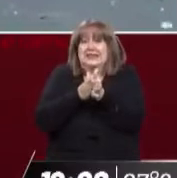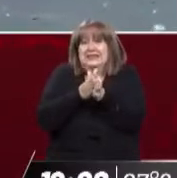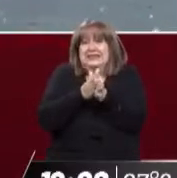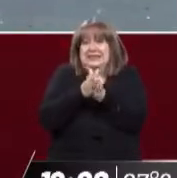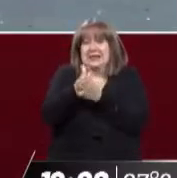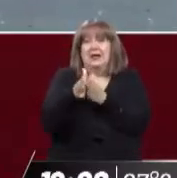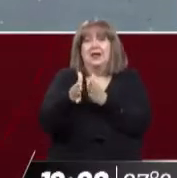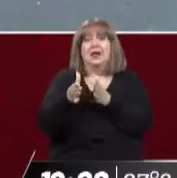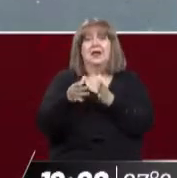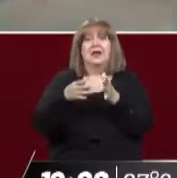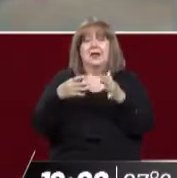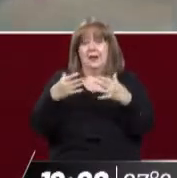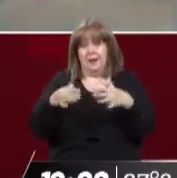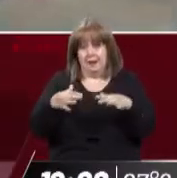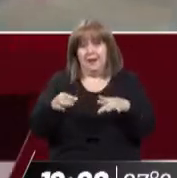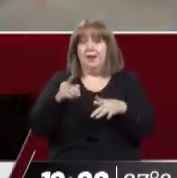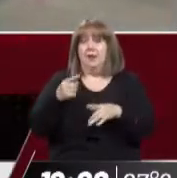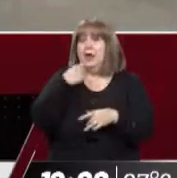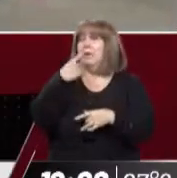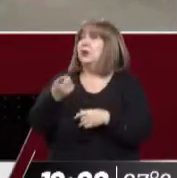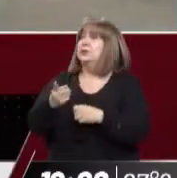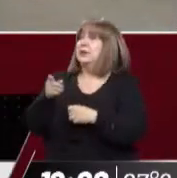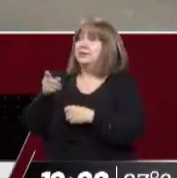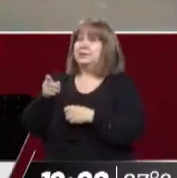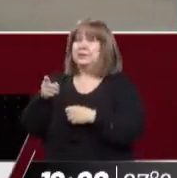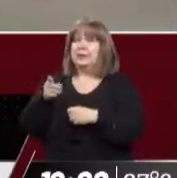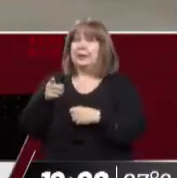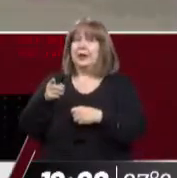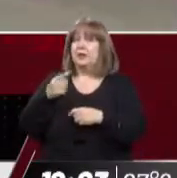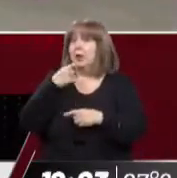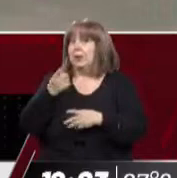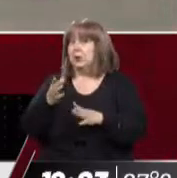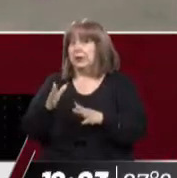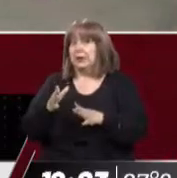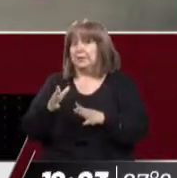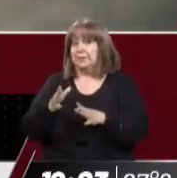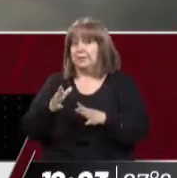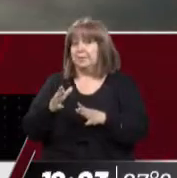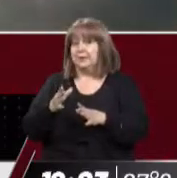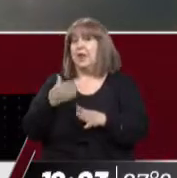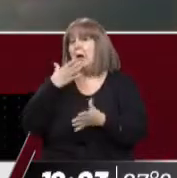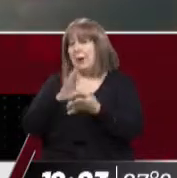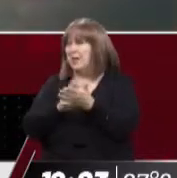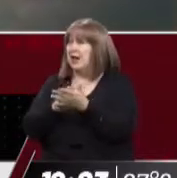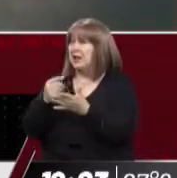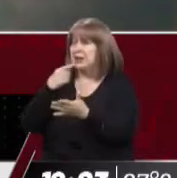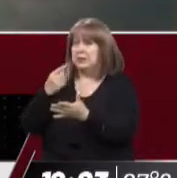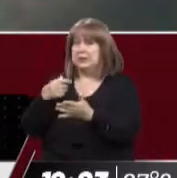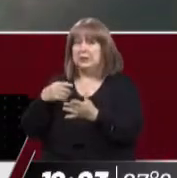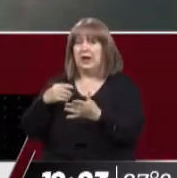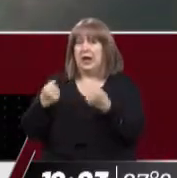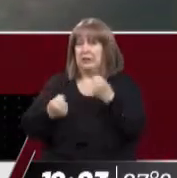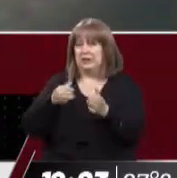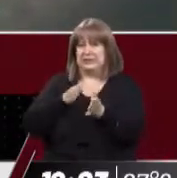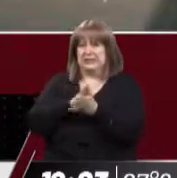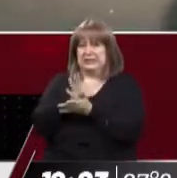qué te parece? Además, muchísimos autos. Quiero preguntarle a este hombre si está bien. Está con todos los trámites de papeles. El auto le ha quedado